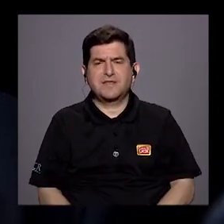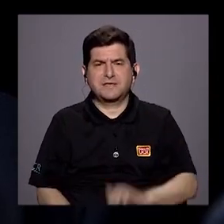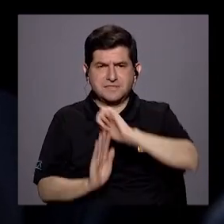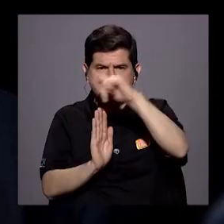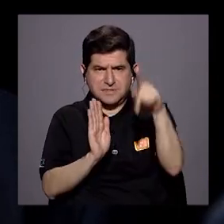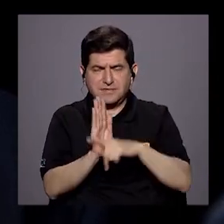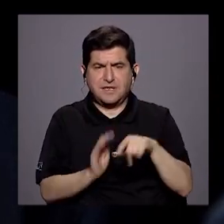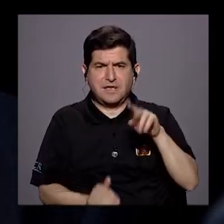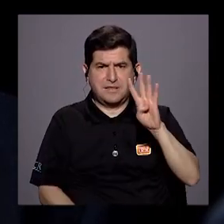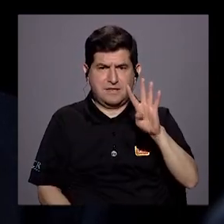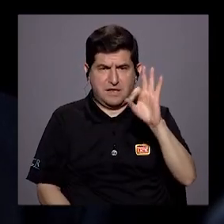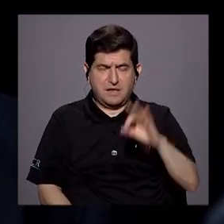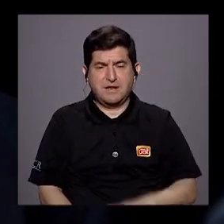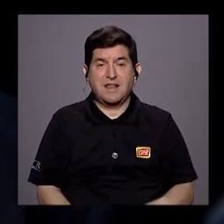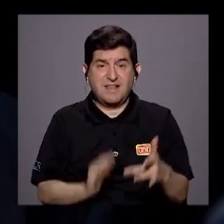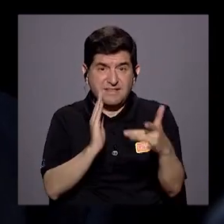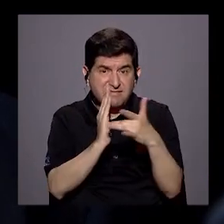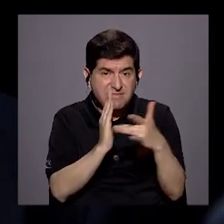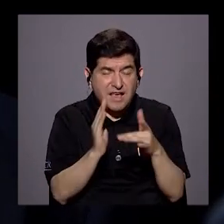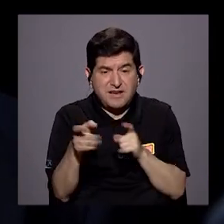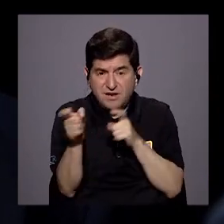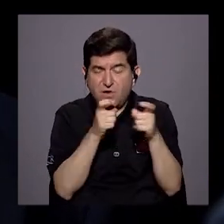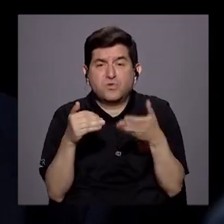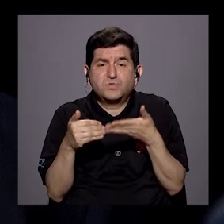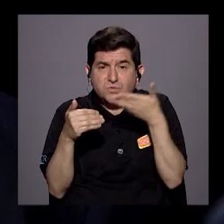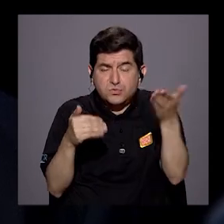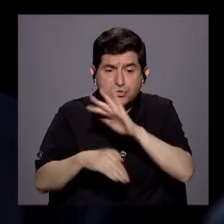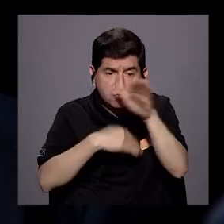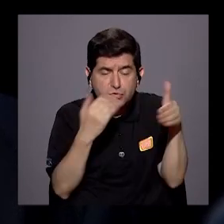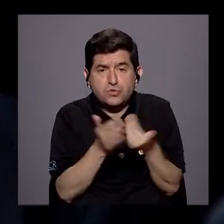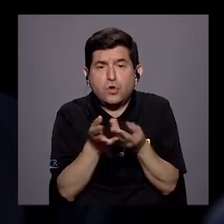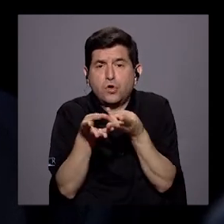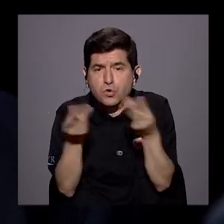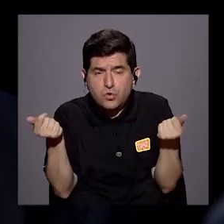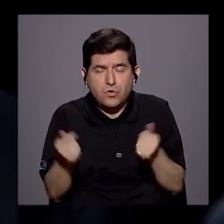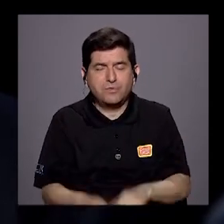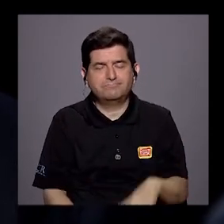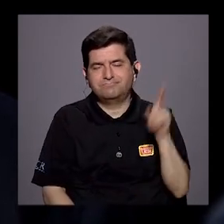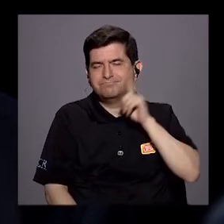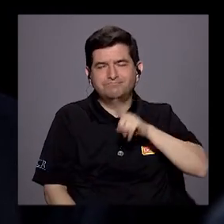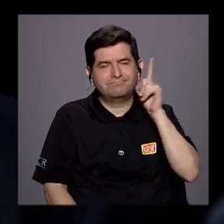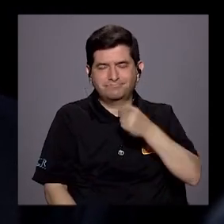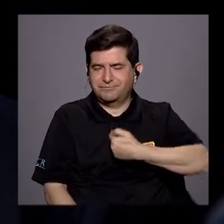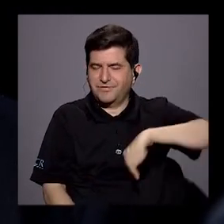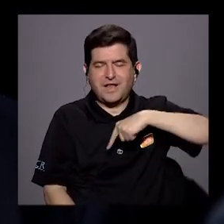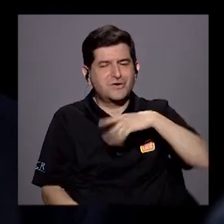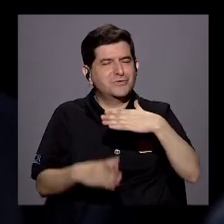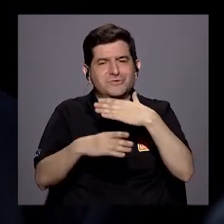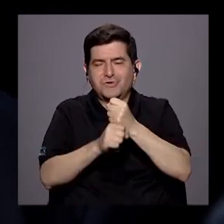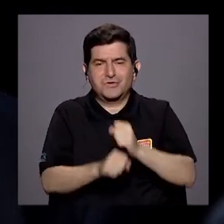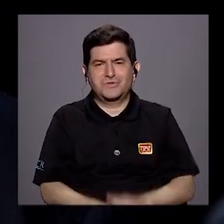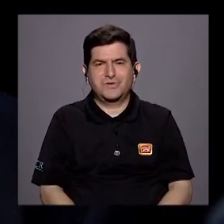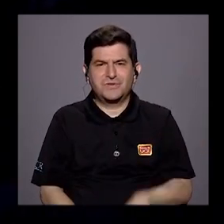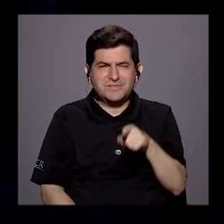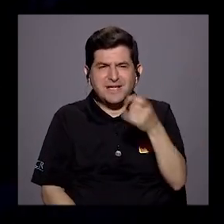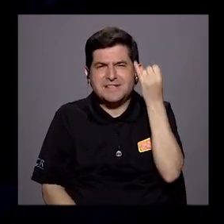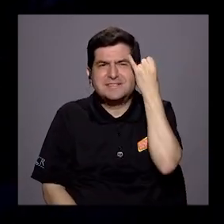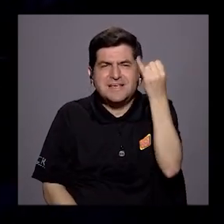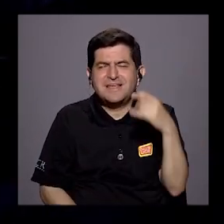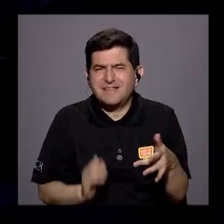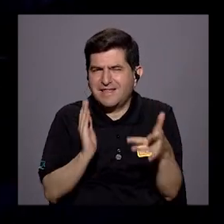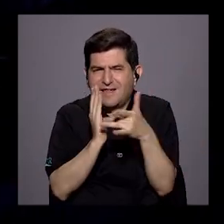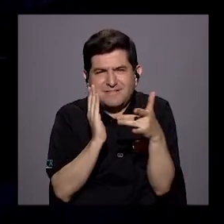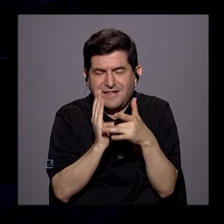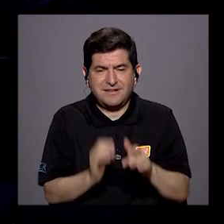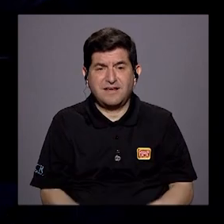49 de que si ponemos a técnicos a dirigir las cosas todo se arregla es un engaño que nos hemos venido sin nada una visión teatral al